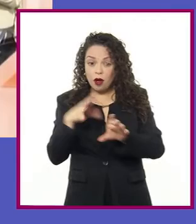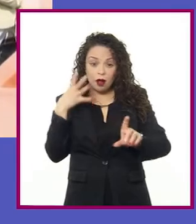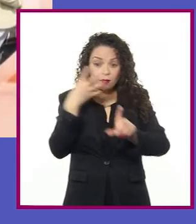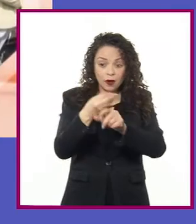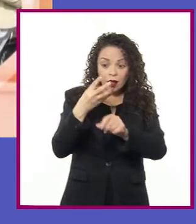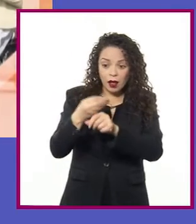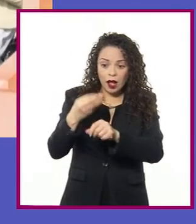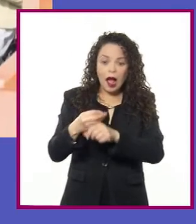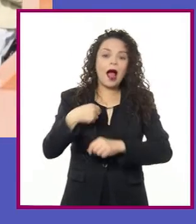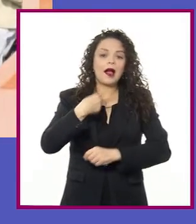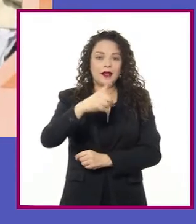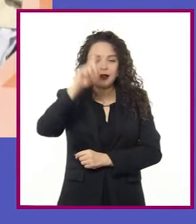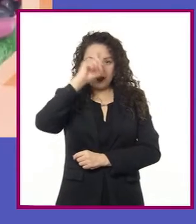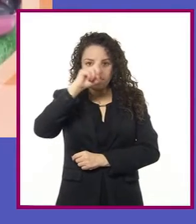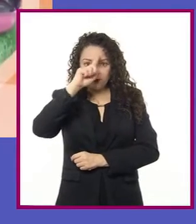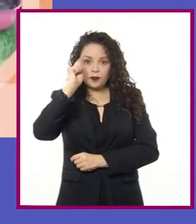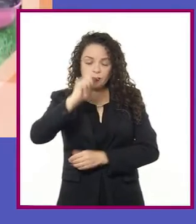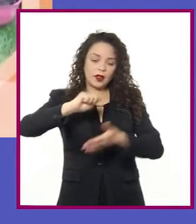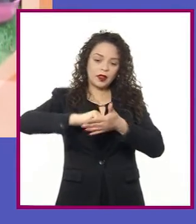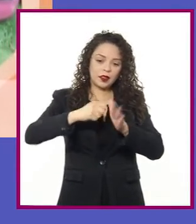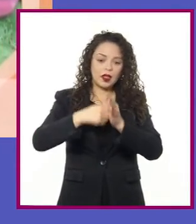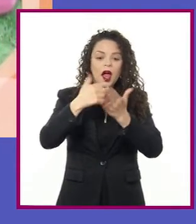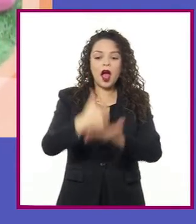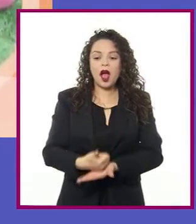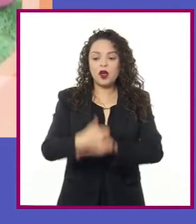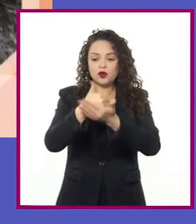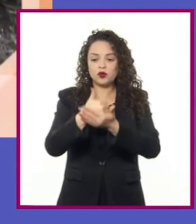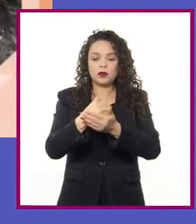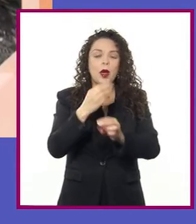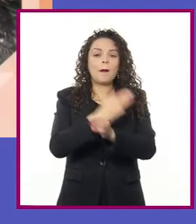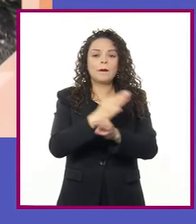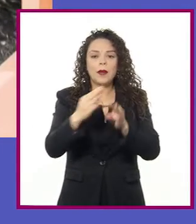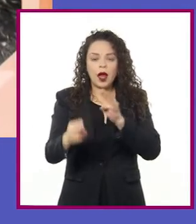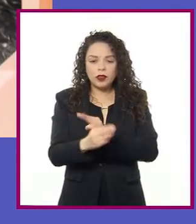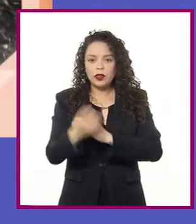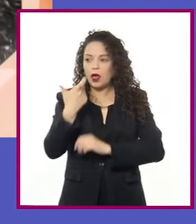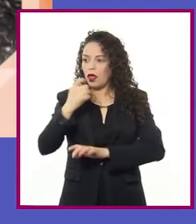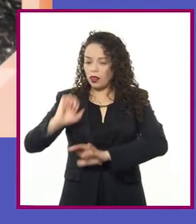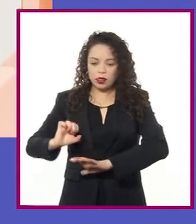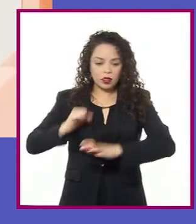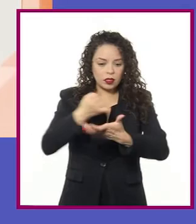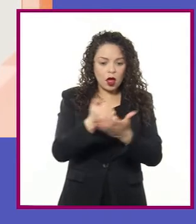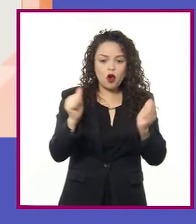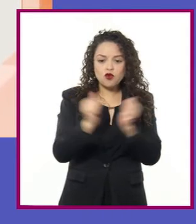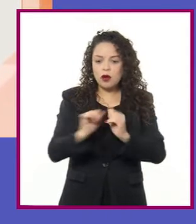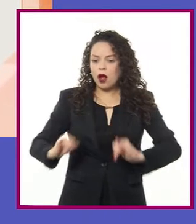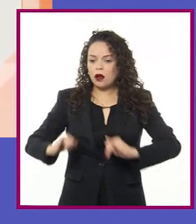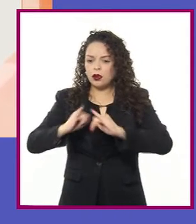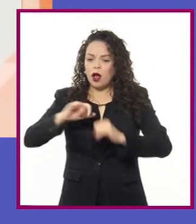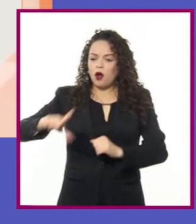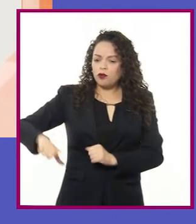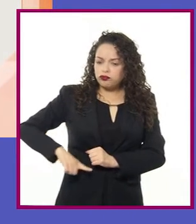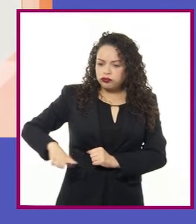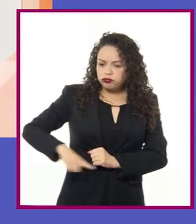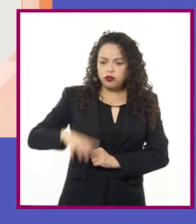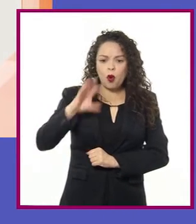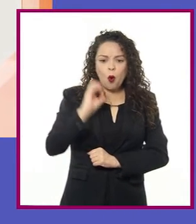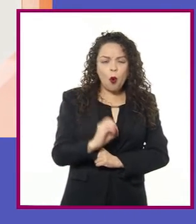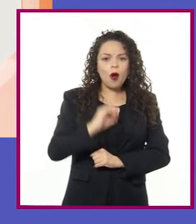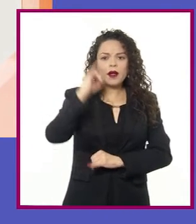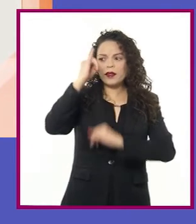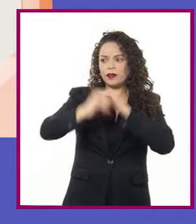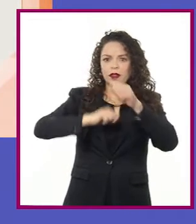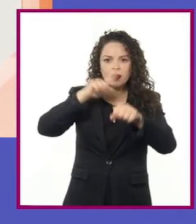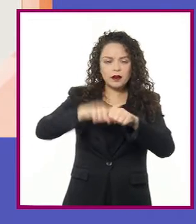se recomienda buscar apoyo técnico, material y financiero con instancias gubernamentales, organismos internacionales